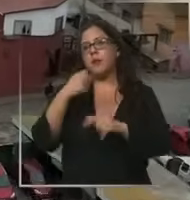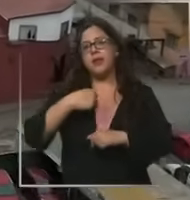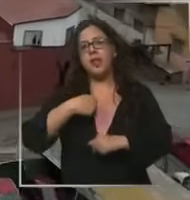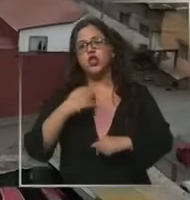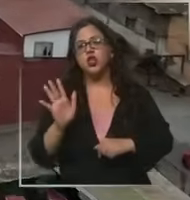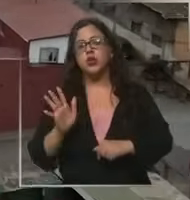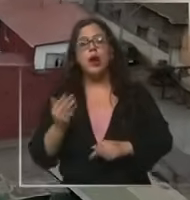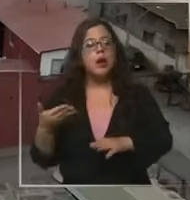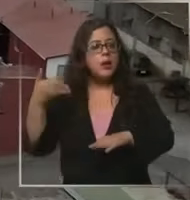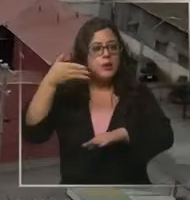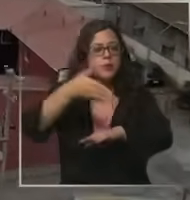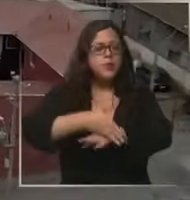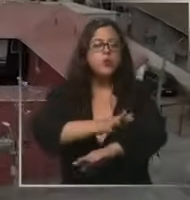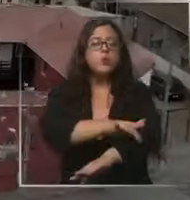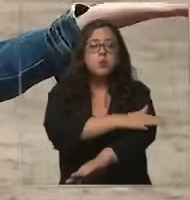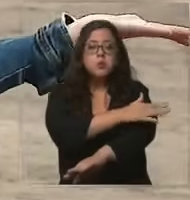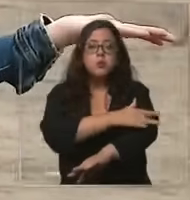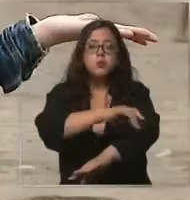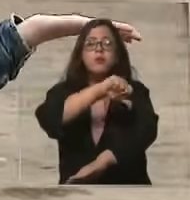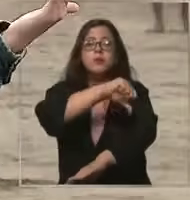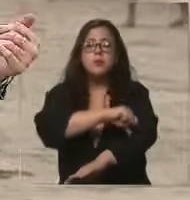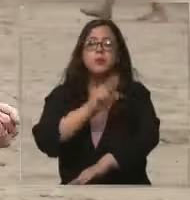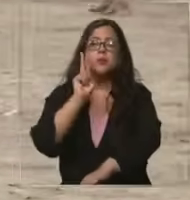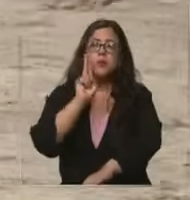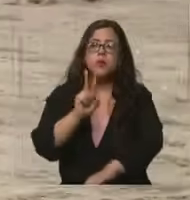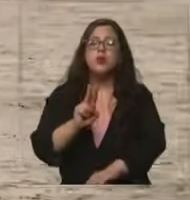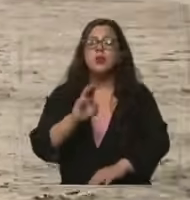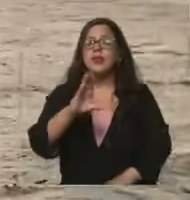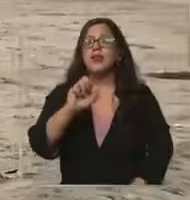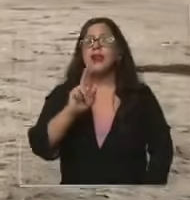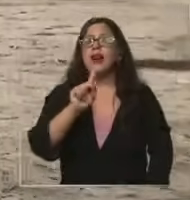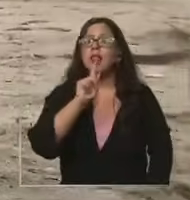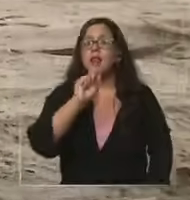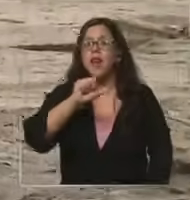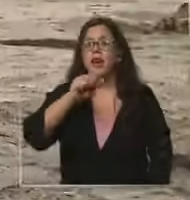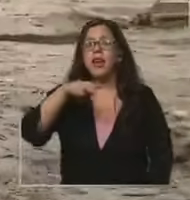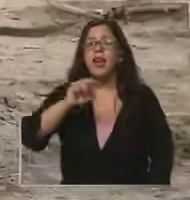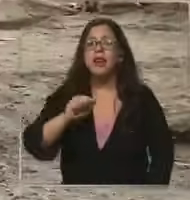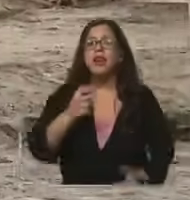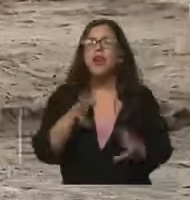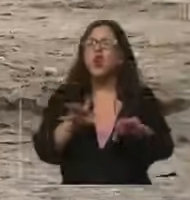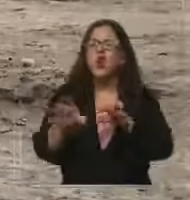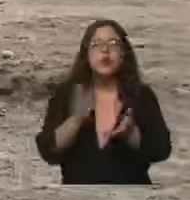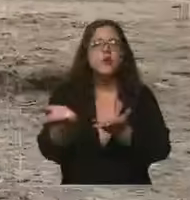Llegamos al litoral central para conocer las bondades de Cartagena. ¿Qué productos,